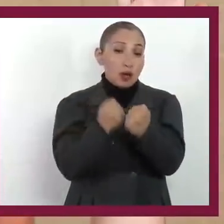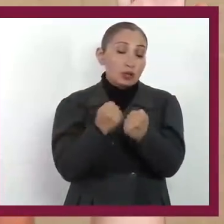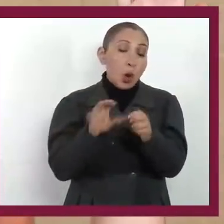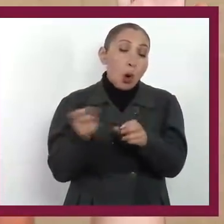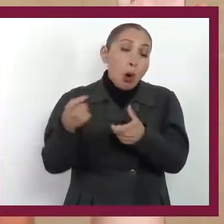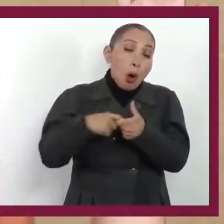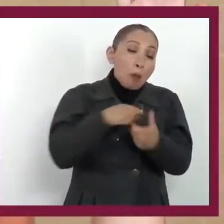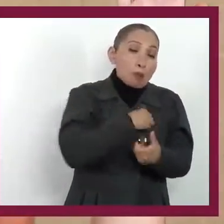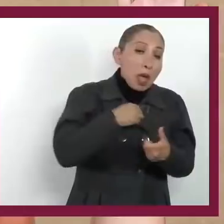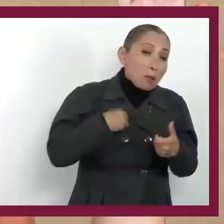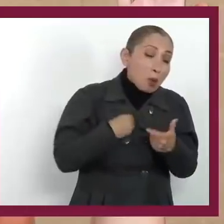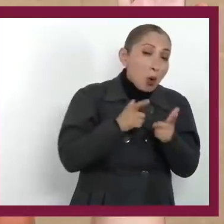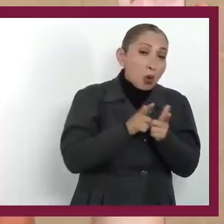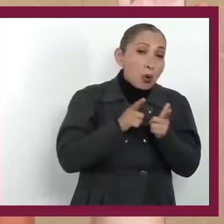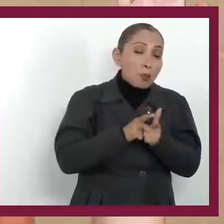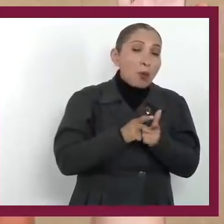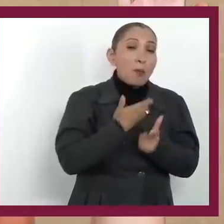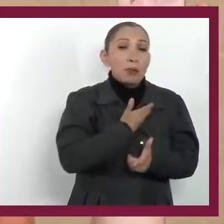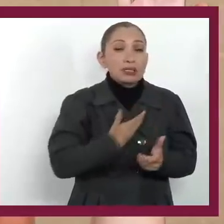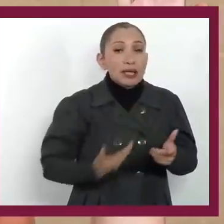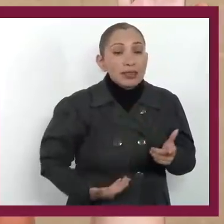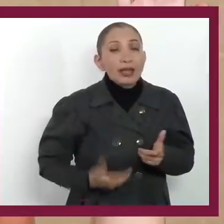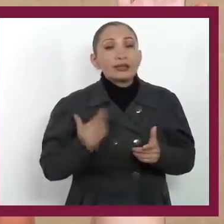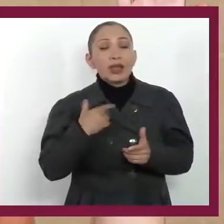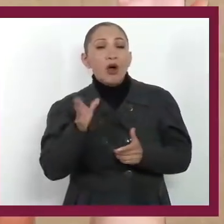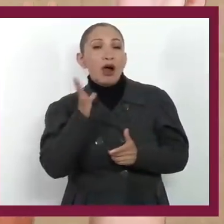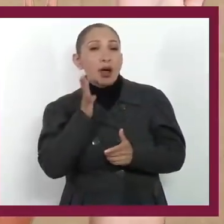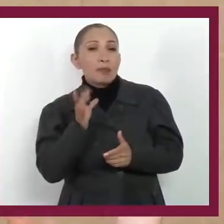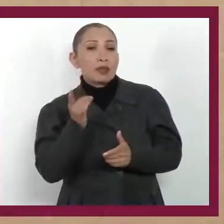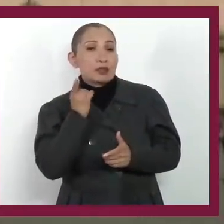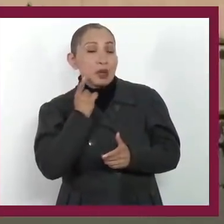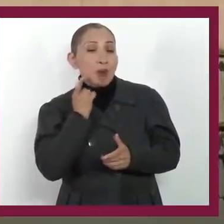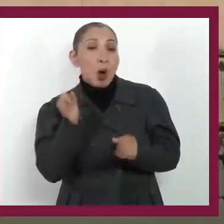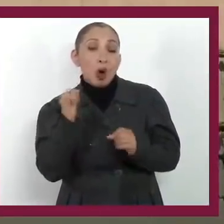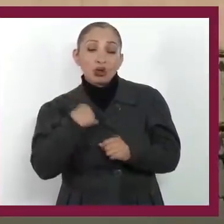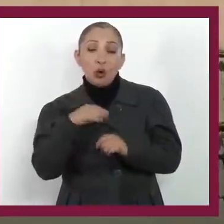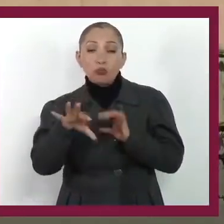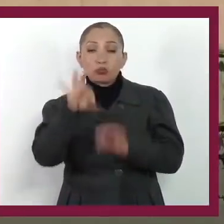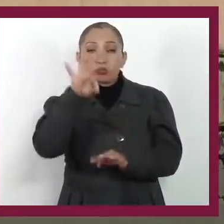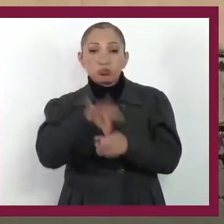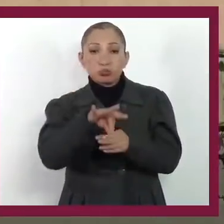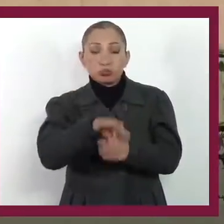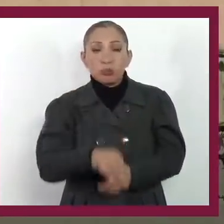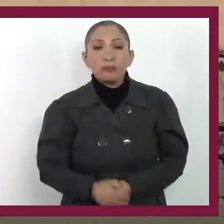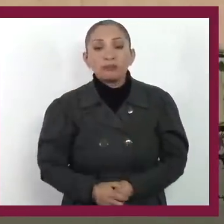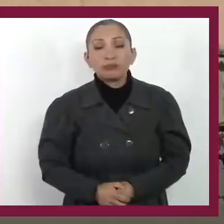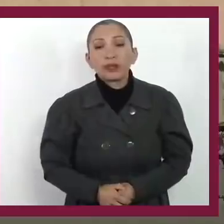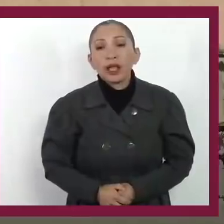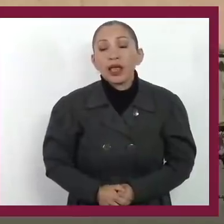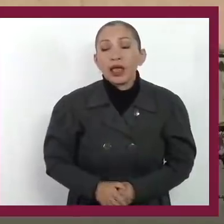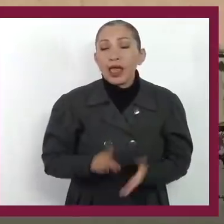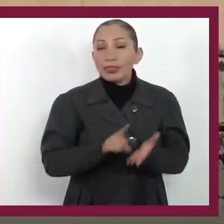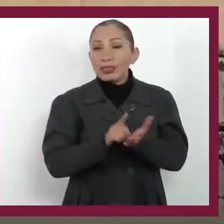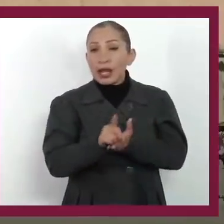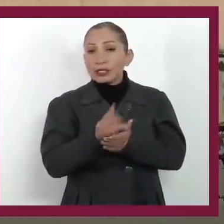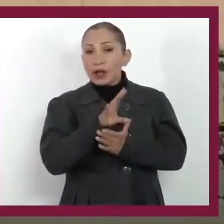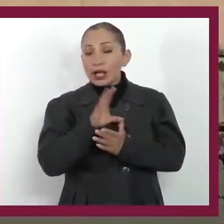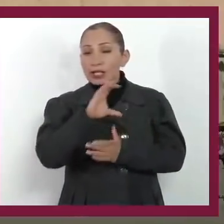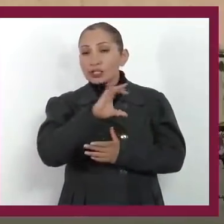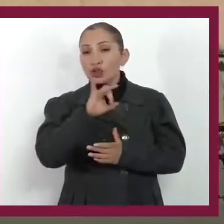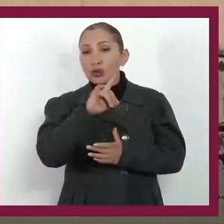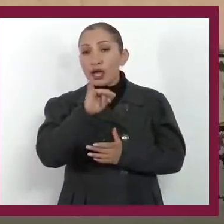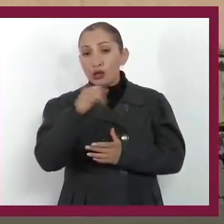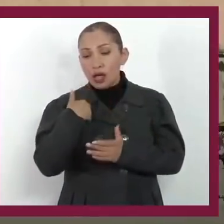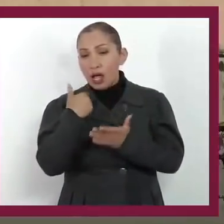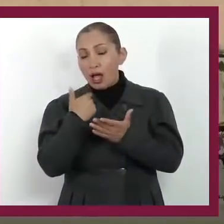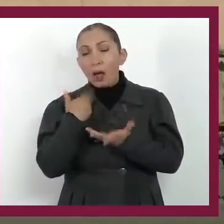formar parte de los poderes ejecutivo y legislativo o ser elector. Los derechos que garantizan la ciudadanía